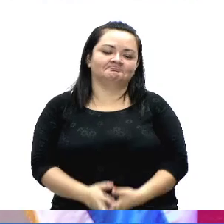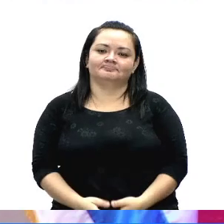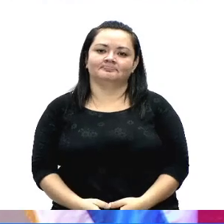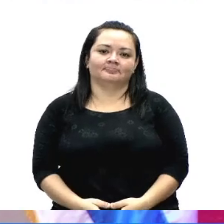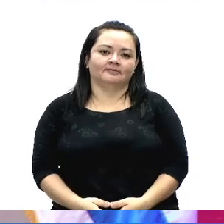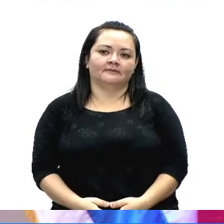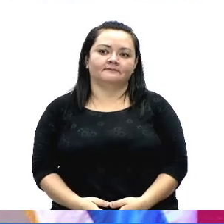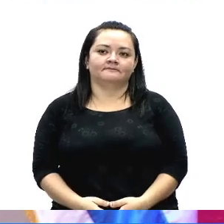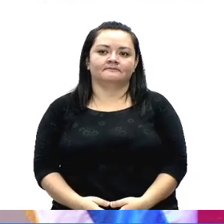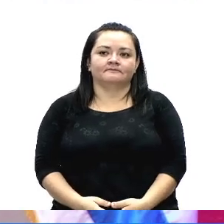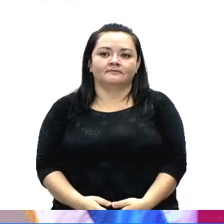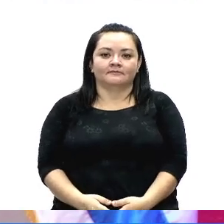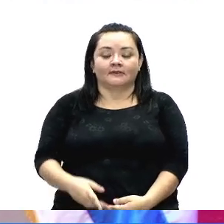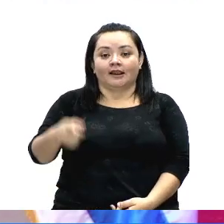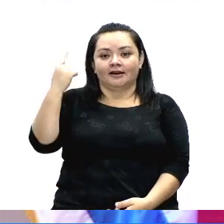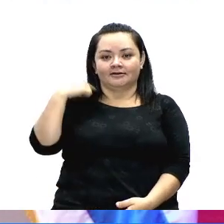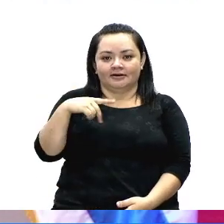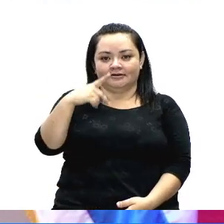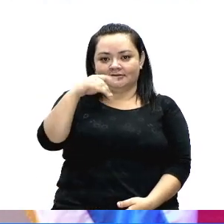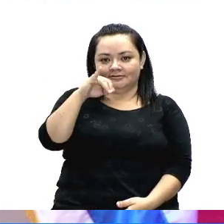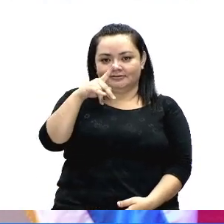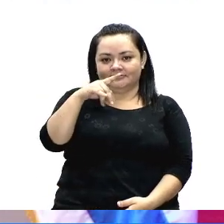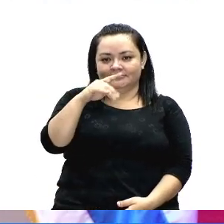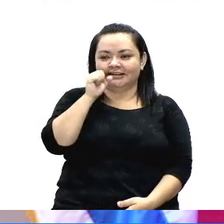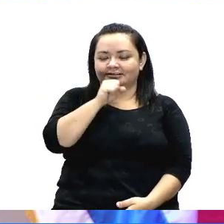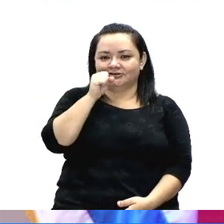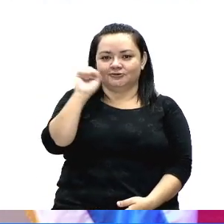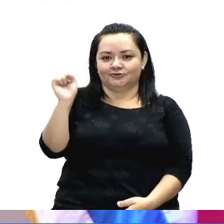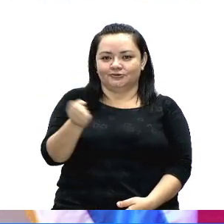ayer quien phillips a con una canción nueva